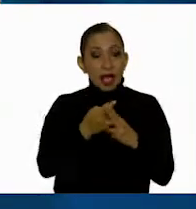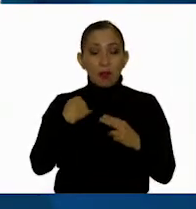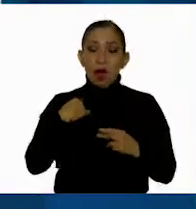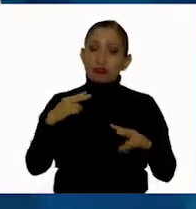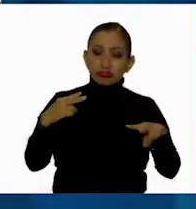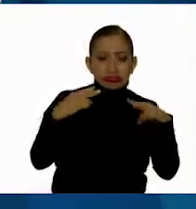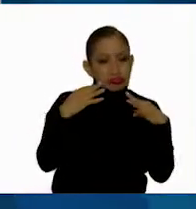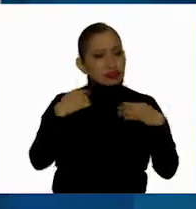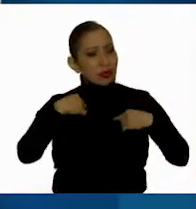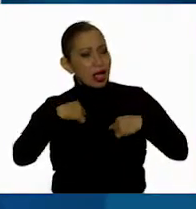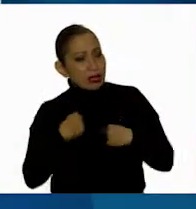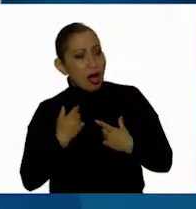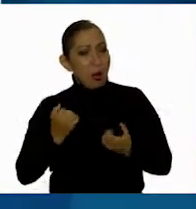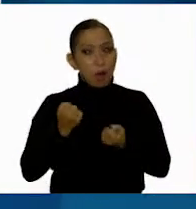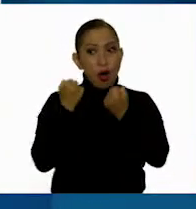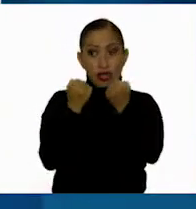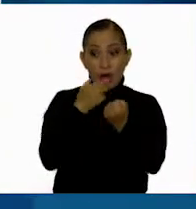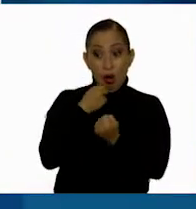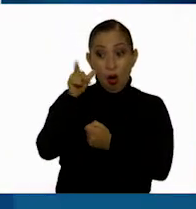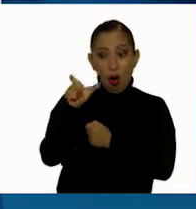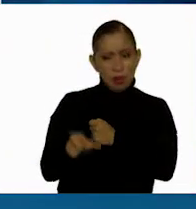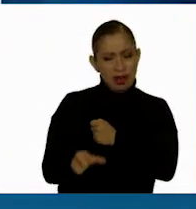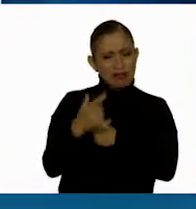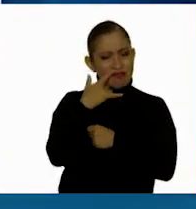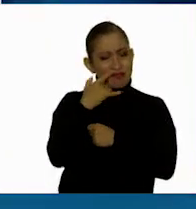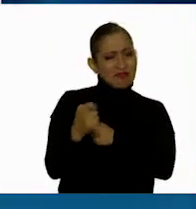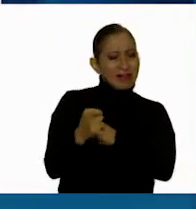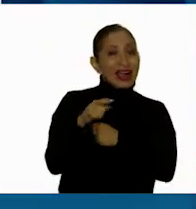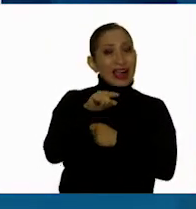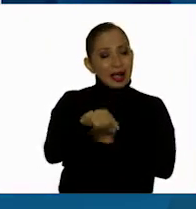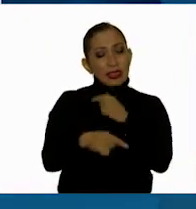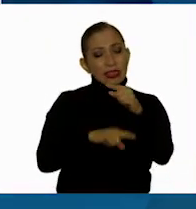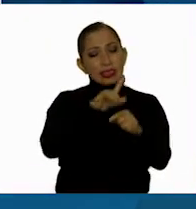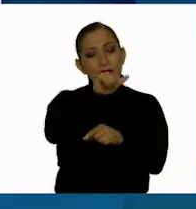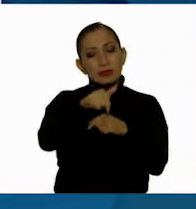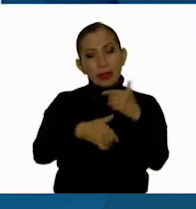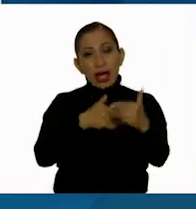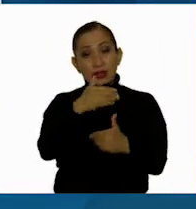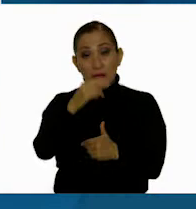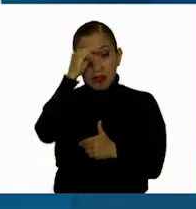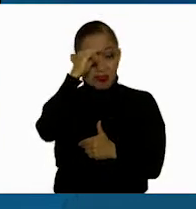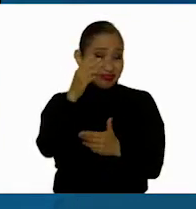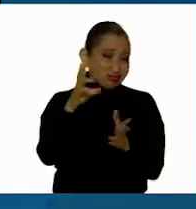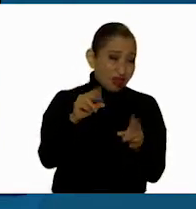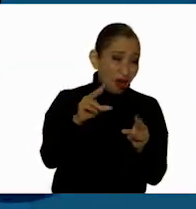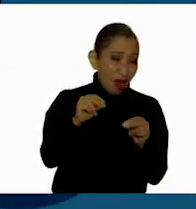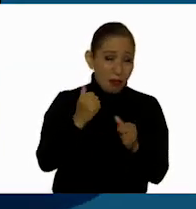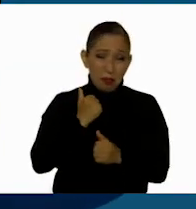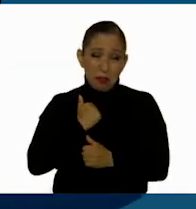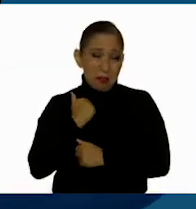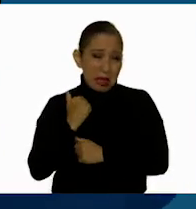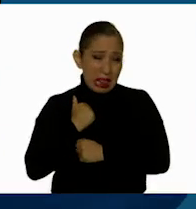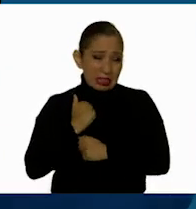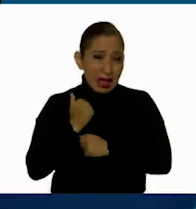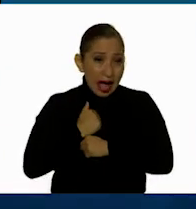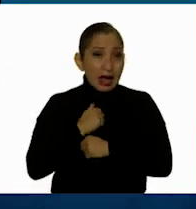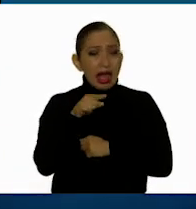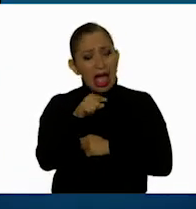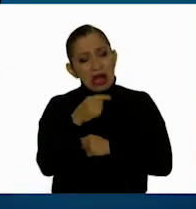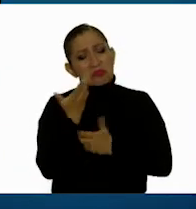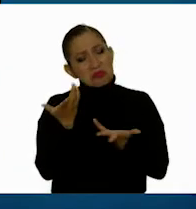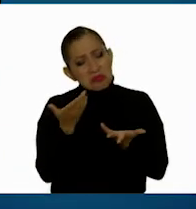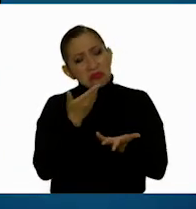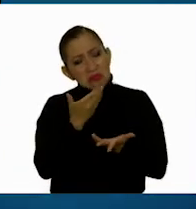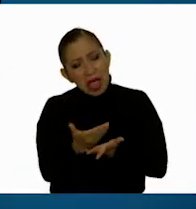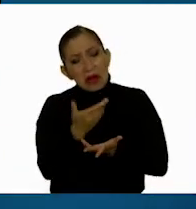protagonismo y el poder personal de este hombre contradictorio y en lo sucesivo no muy brillante como militar. Héroe transitorio